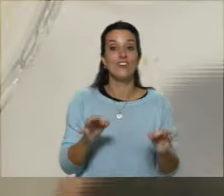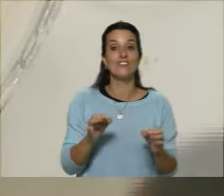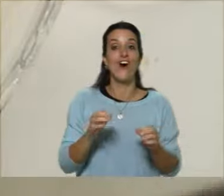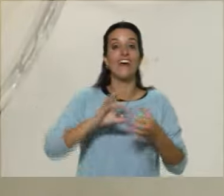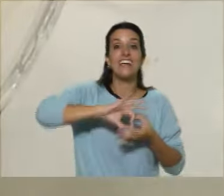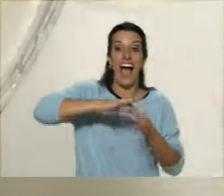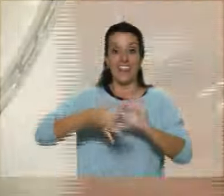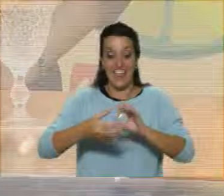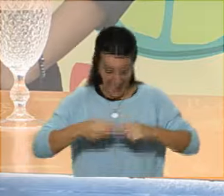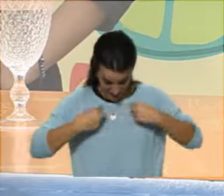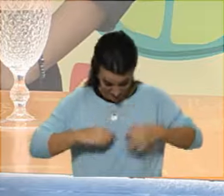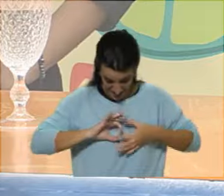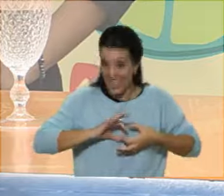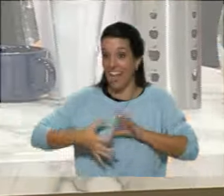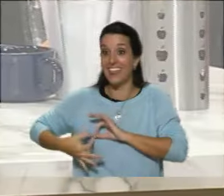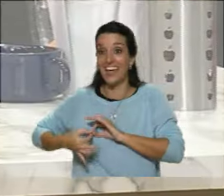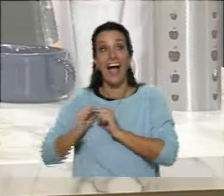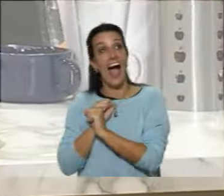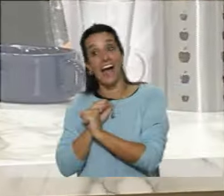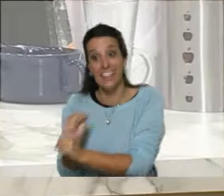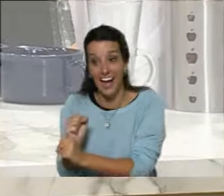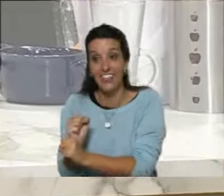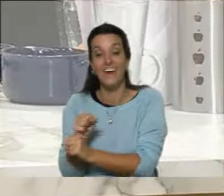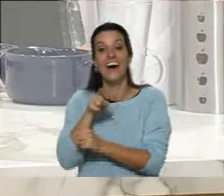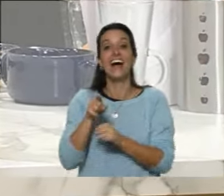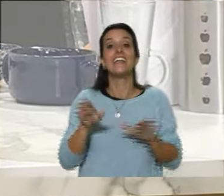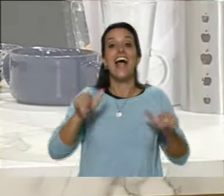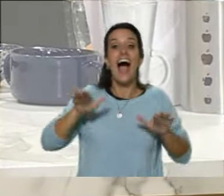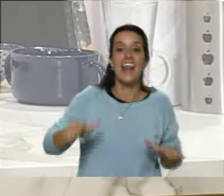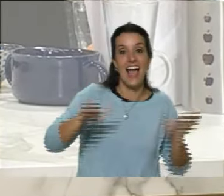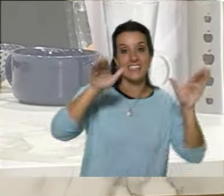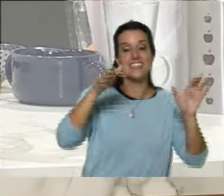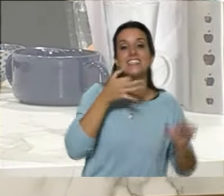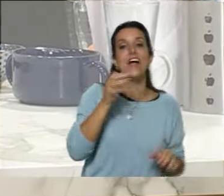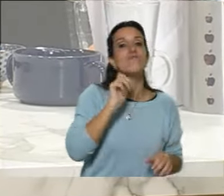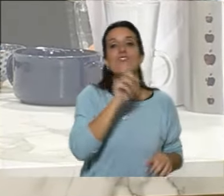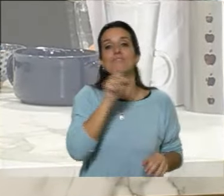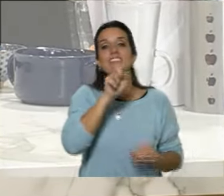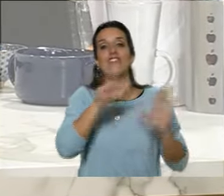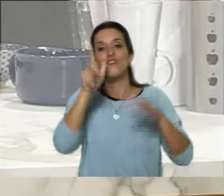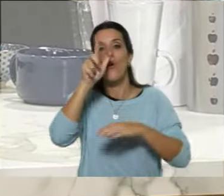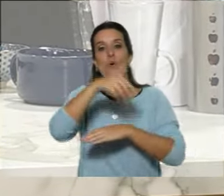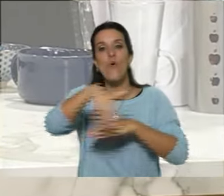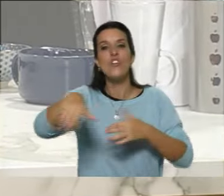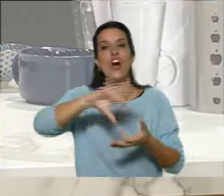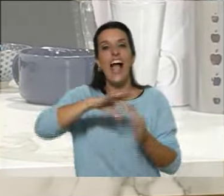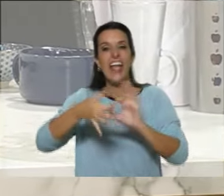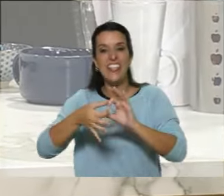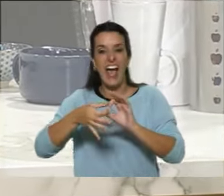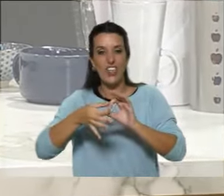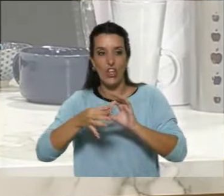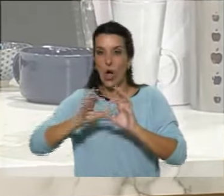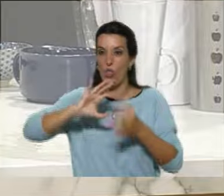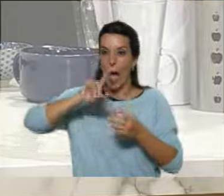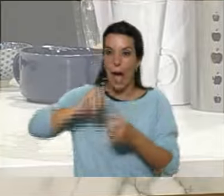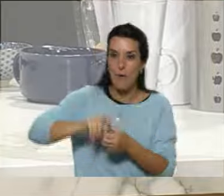una cadena, un corazón otabular, yo no estoy de acuerdo. Es más, y estoy en contra de la plaza esa que tenemos el 18 de julio, que está llena de candados. Ah, el amor